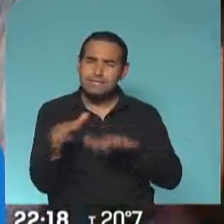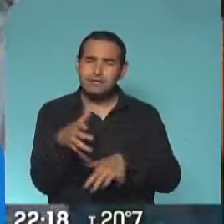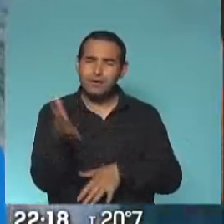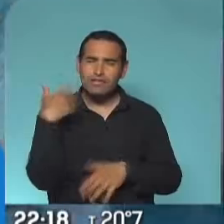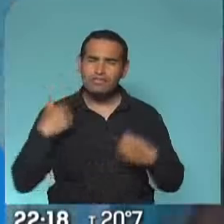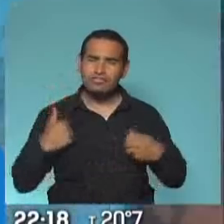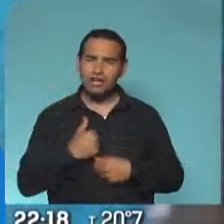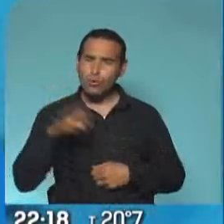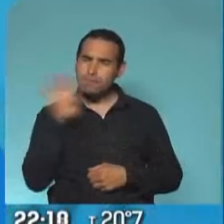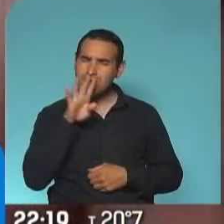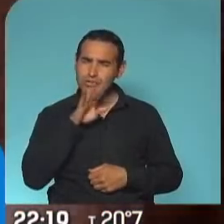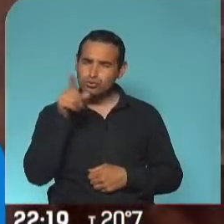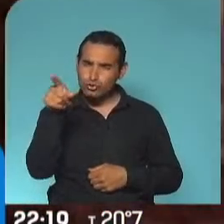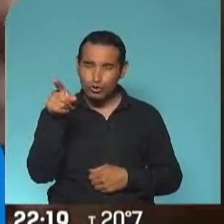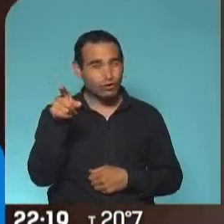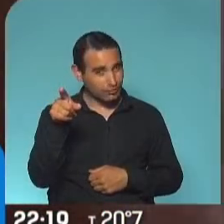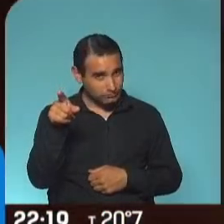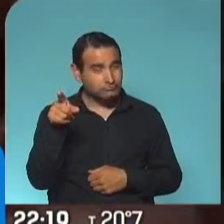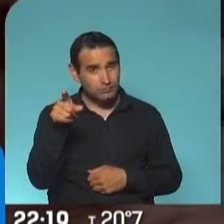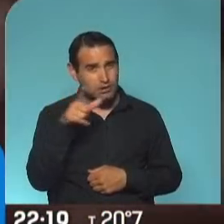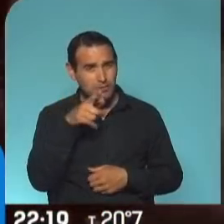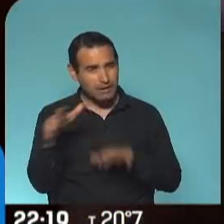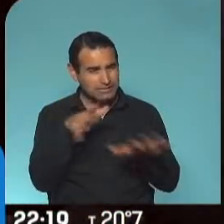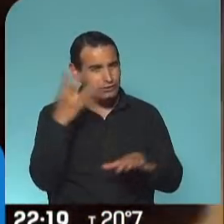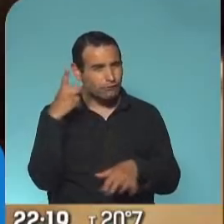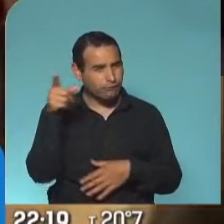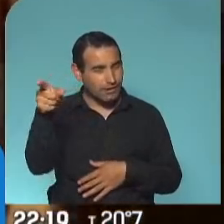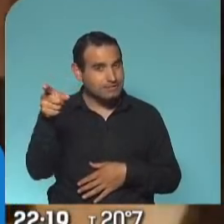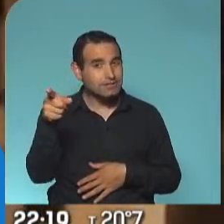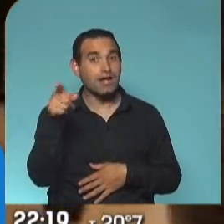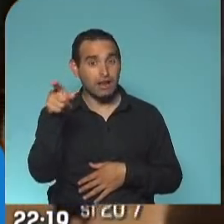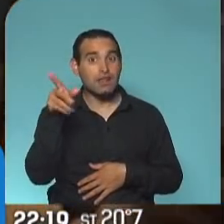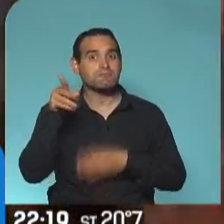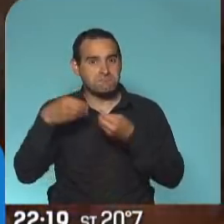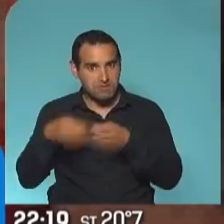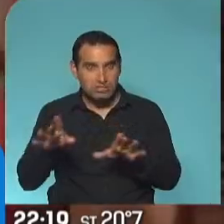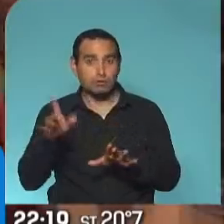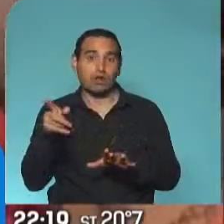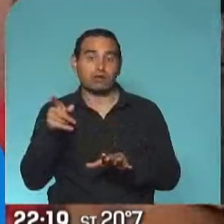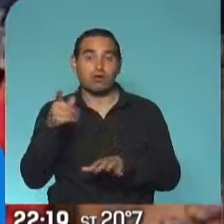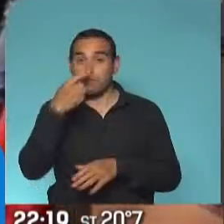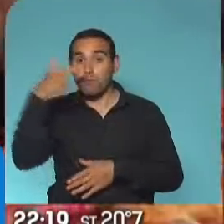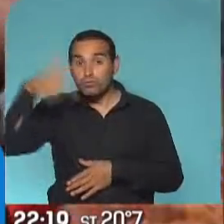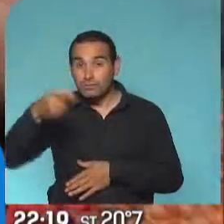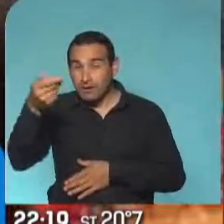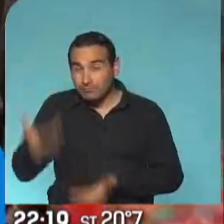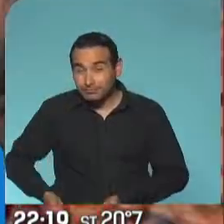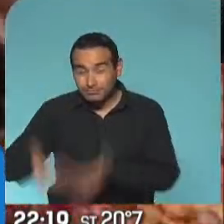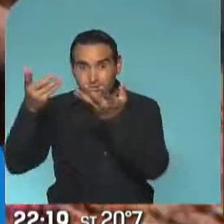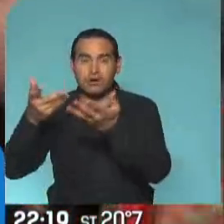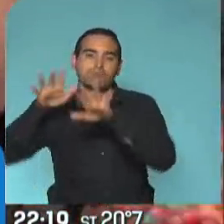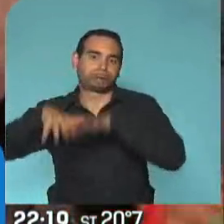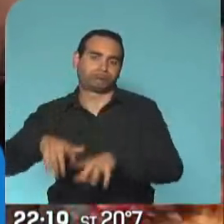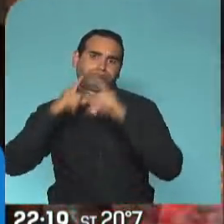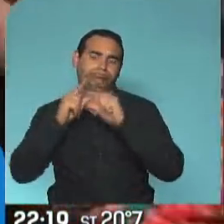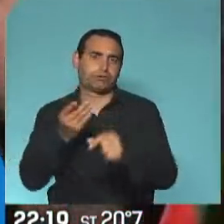chalecos amarillos, si vamos al caso. Es decir, se parece mucho a Francia, que empezó justamente por el aumento del combustible y derivó en el